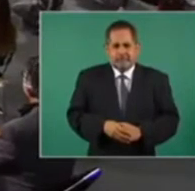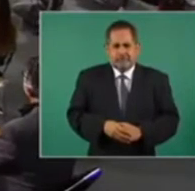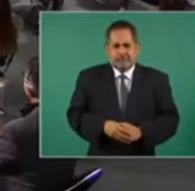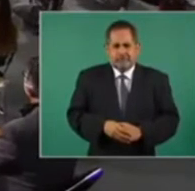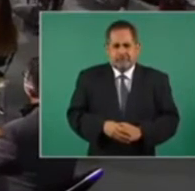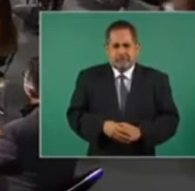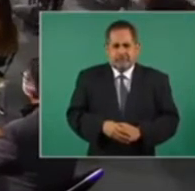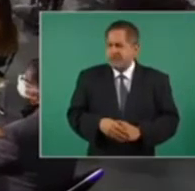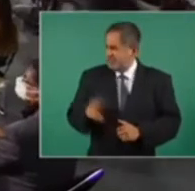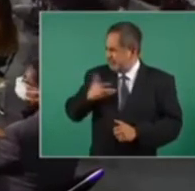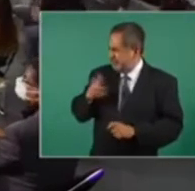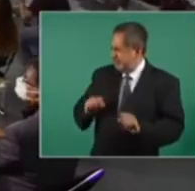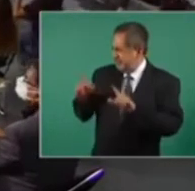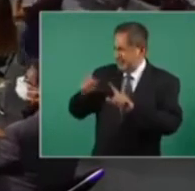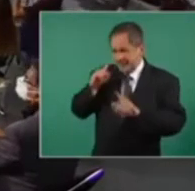¿No lo tienen ahí ustedes?